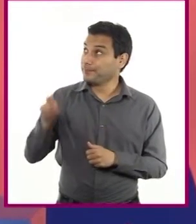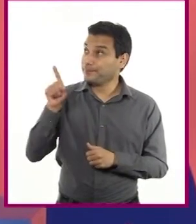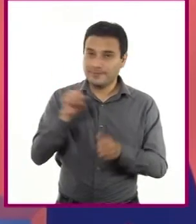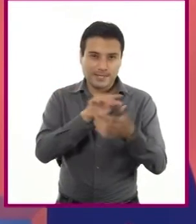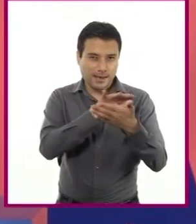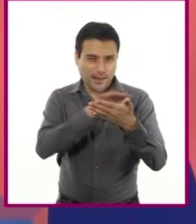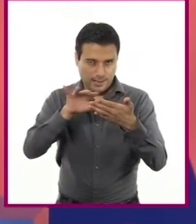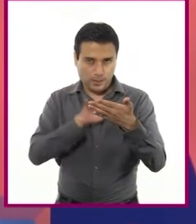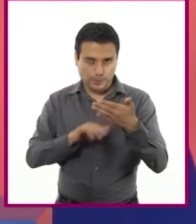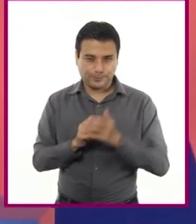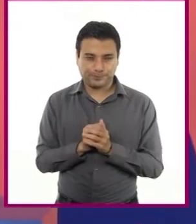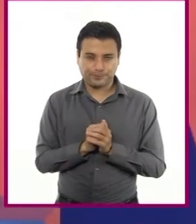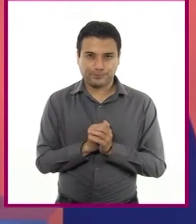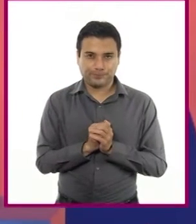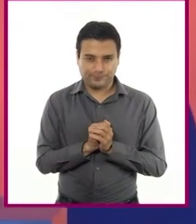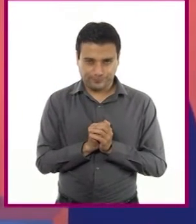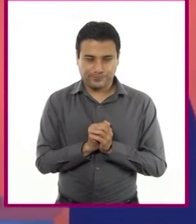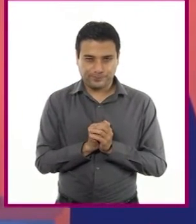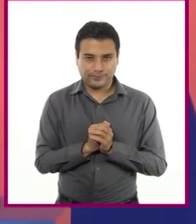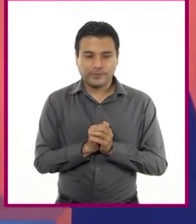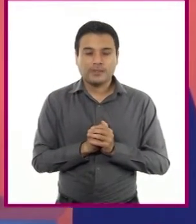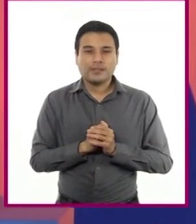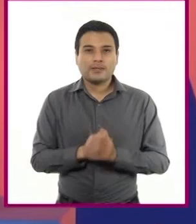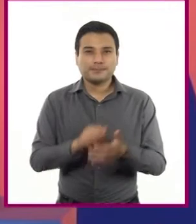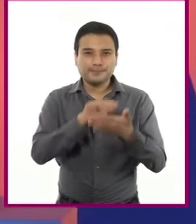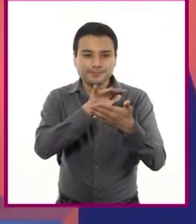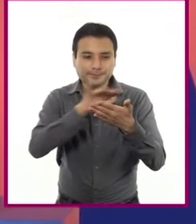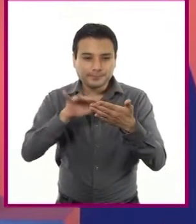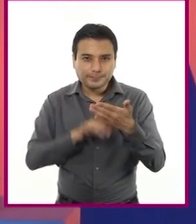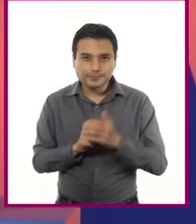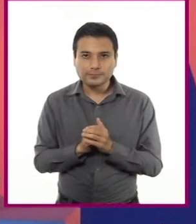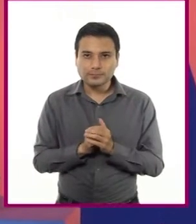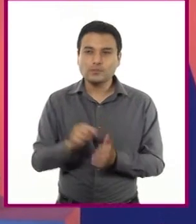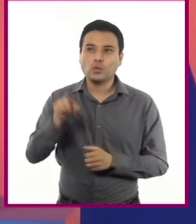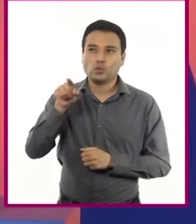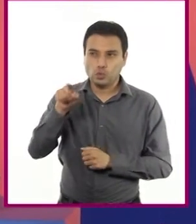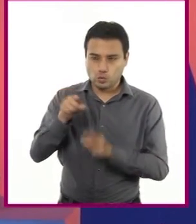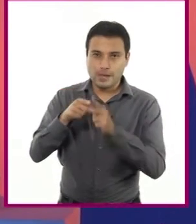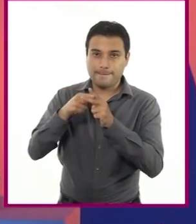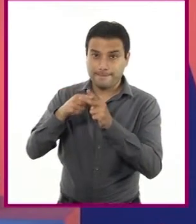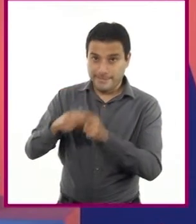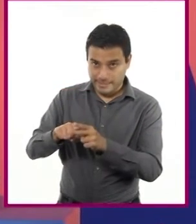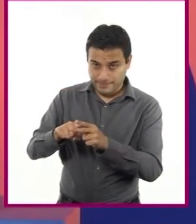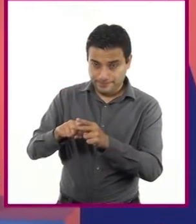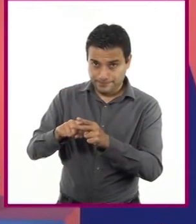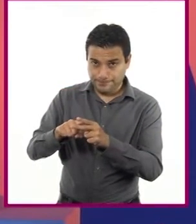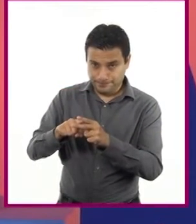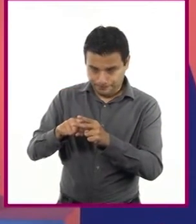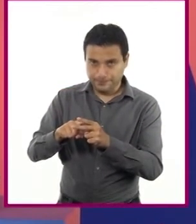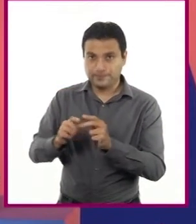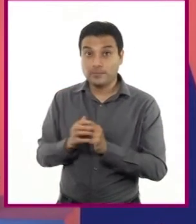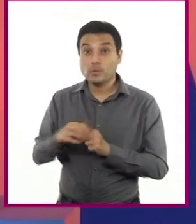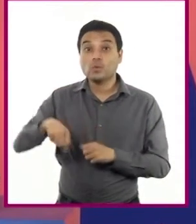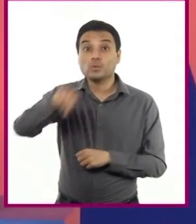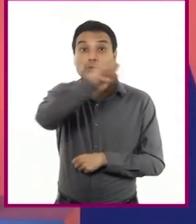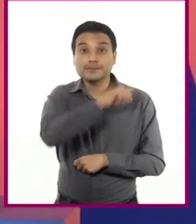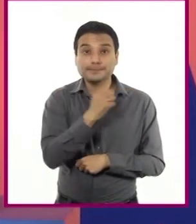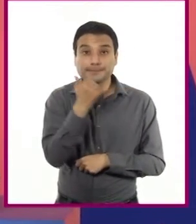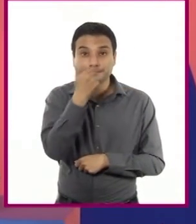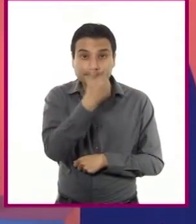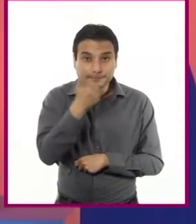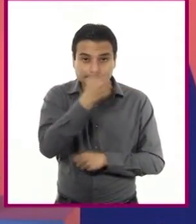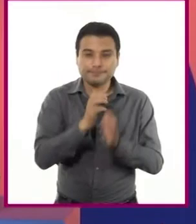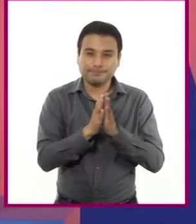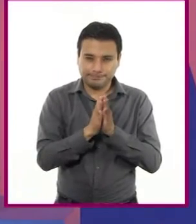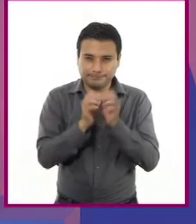pantalla. Lo haremos de forma alternada. Inicia tú, por favor, y en casa vayan siguiéndonos en